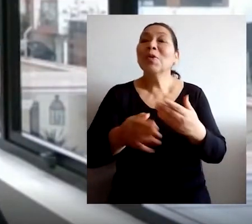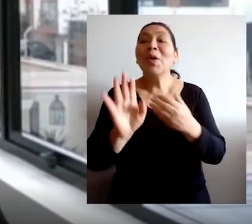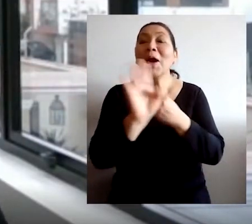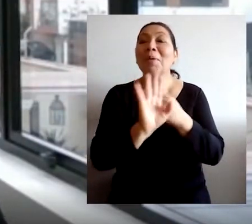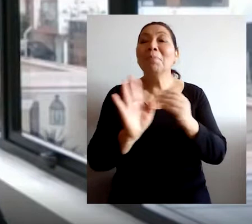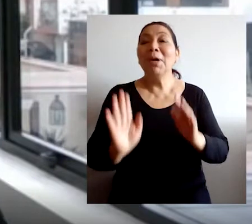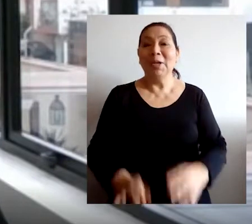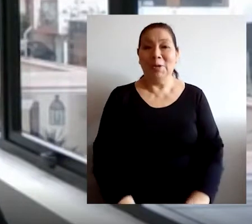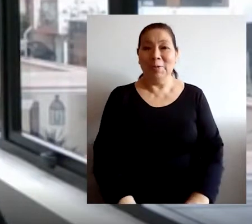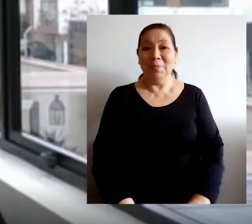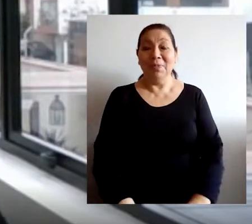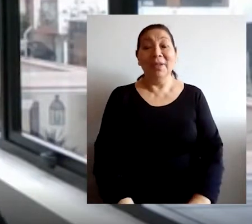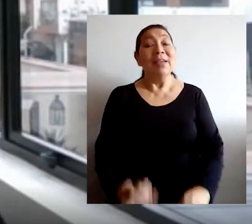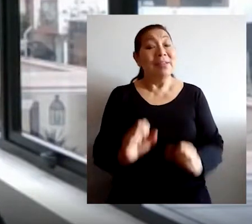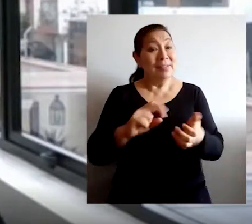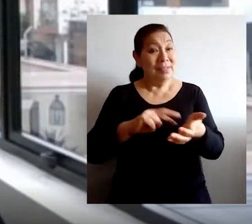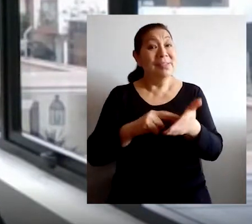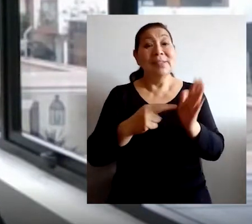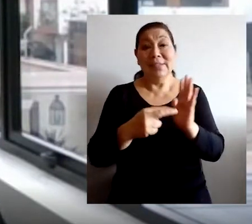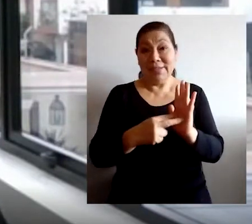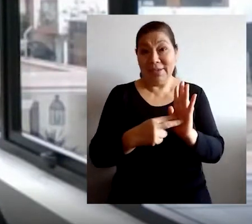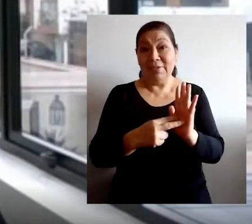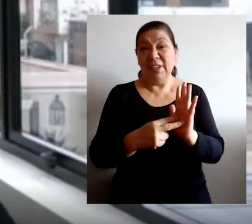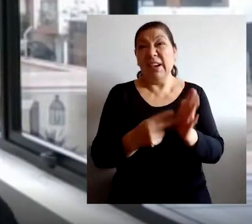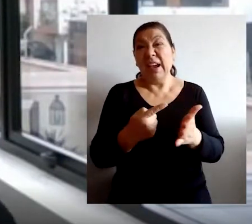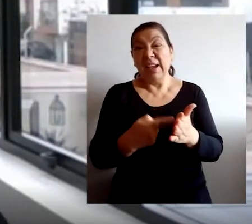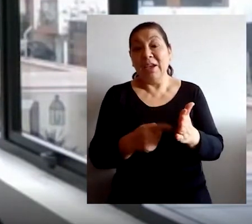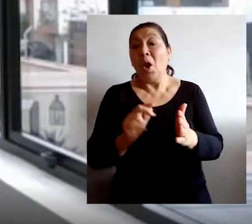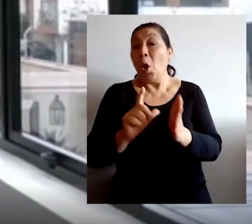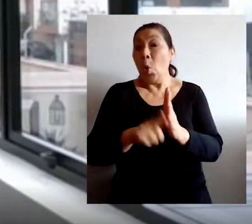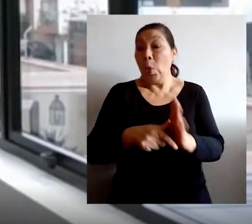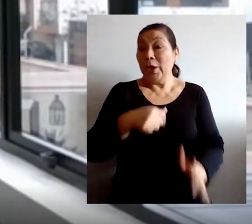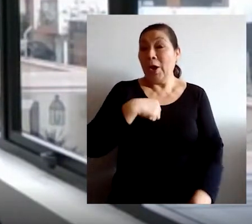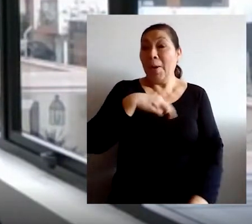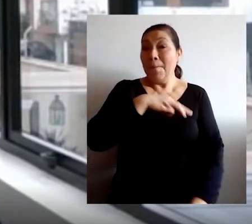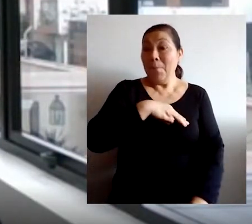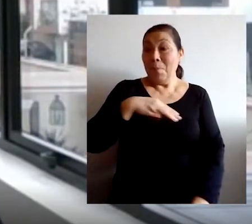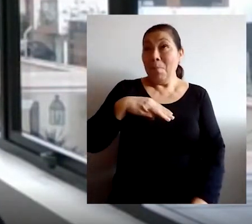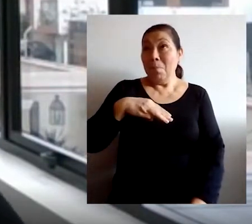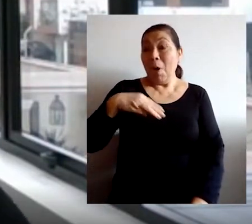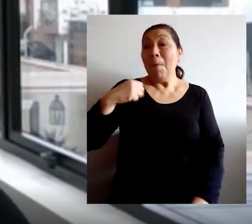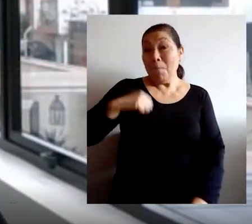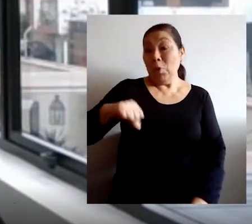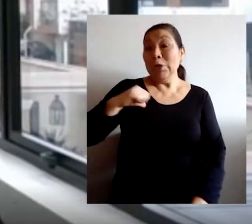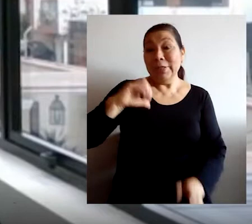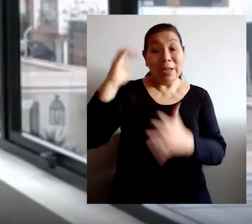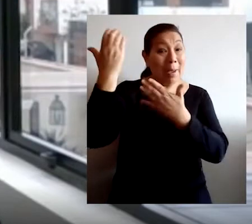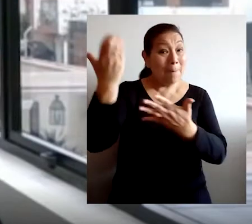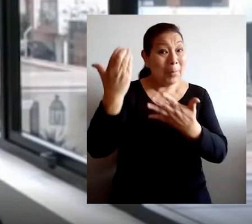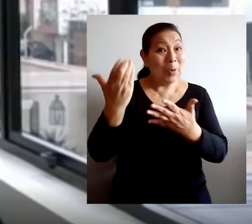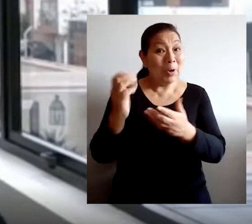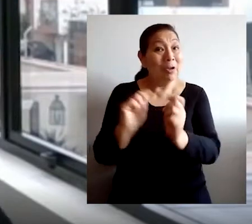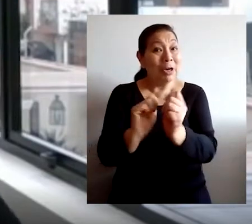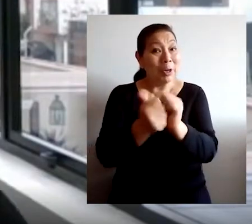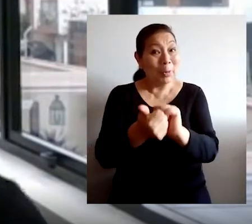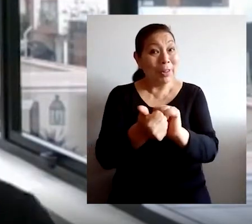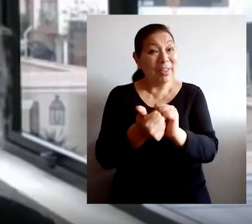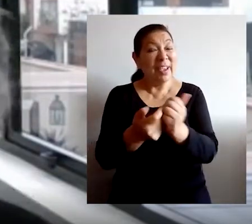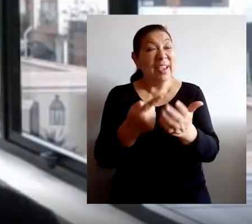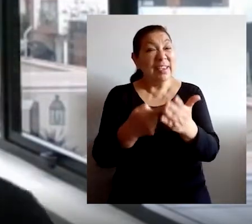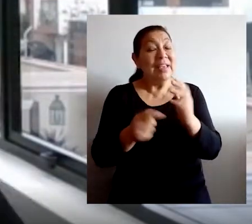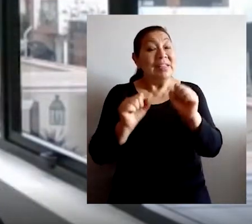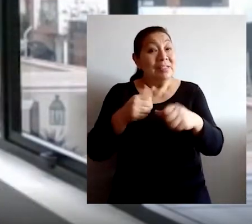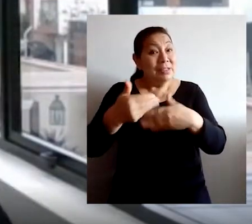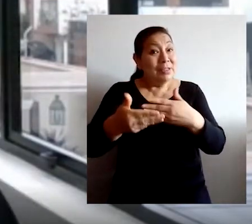el amparo? O sea, ¿significaría acaso que si luego la Municipalidad de Piura revierte su decisión y dice